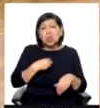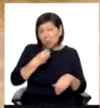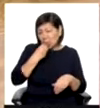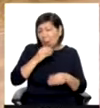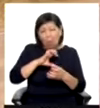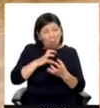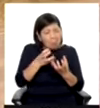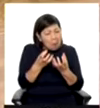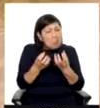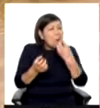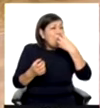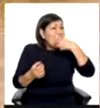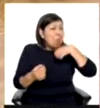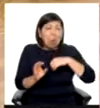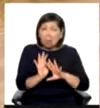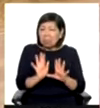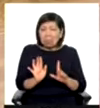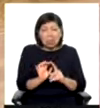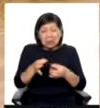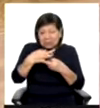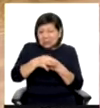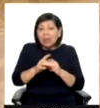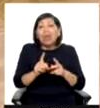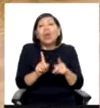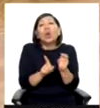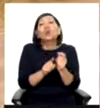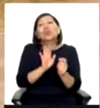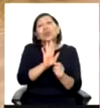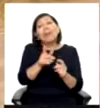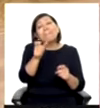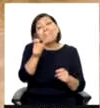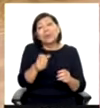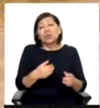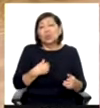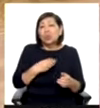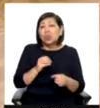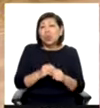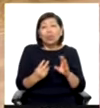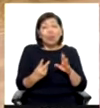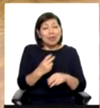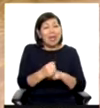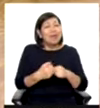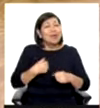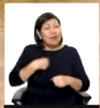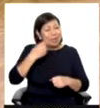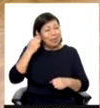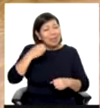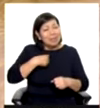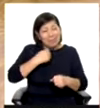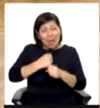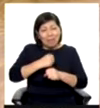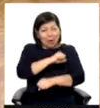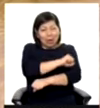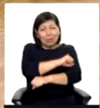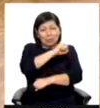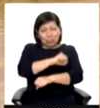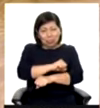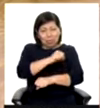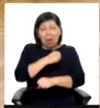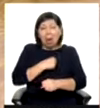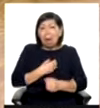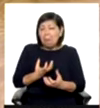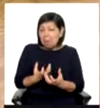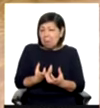lo como con todo y cáscara. No lo pela. Sí, sino que depende de la costumbre. Ya. No, yo he trabajado como 12 años en la sierra y a mí me han servido la